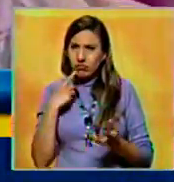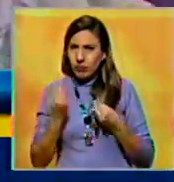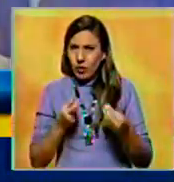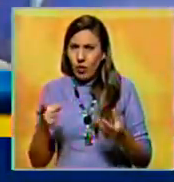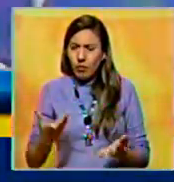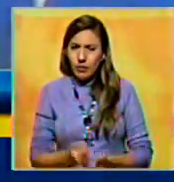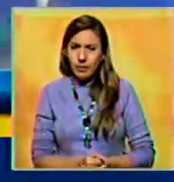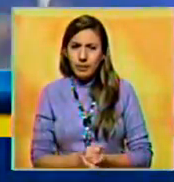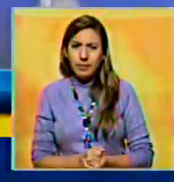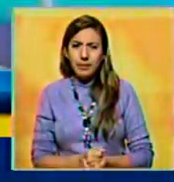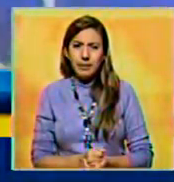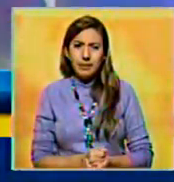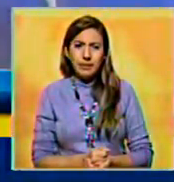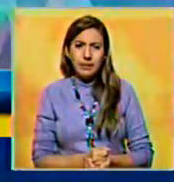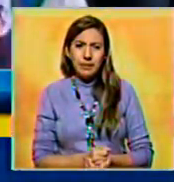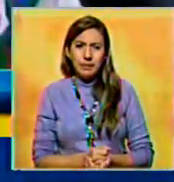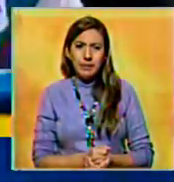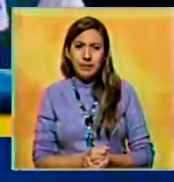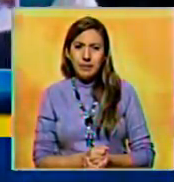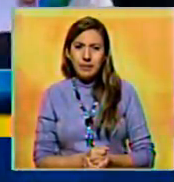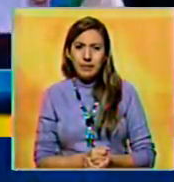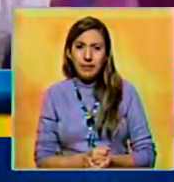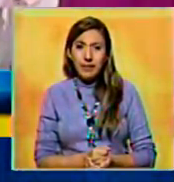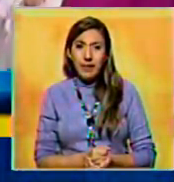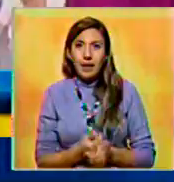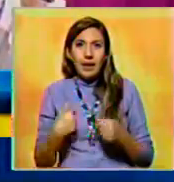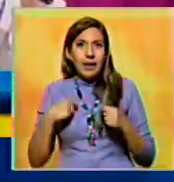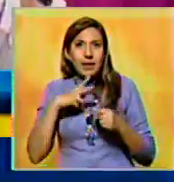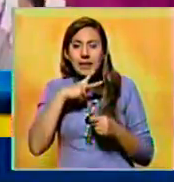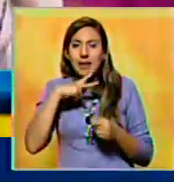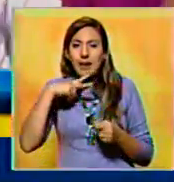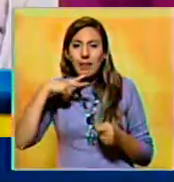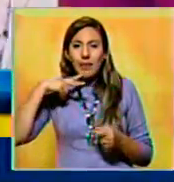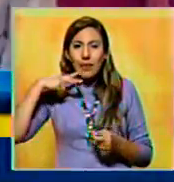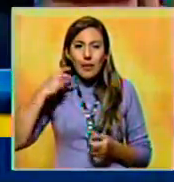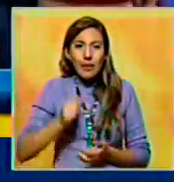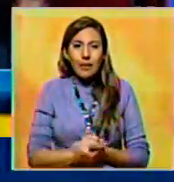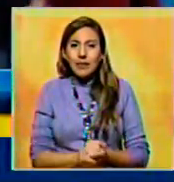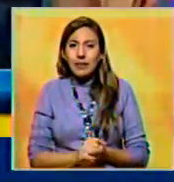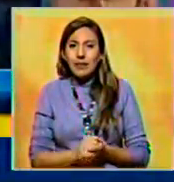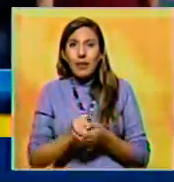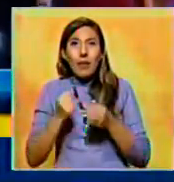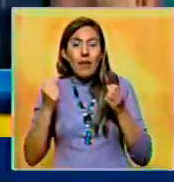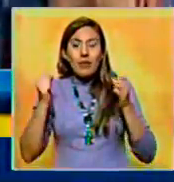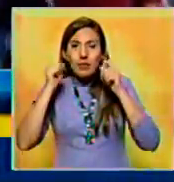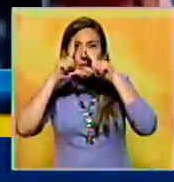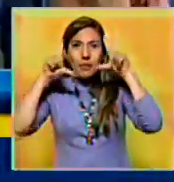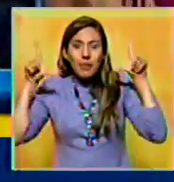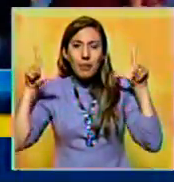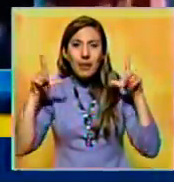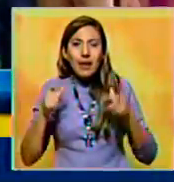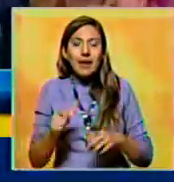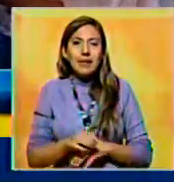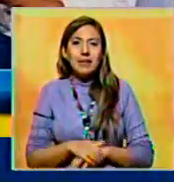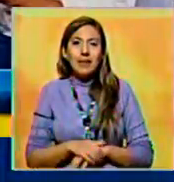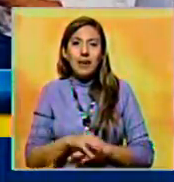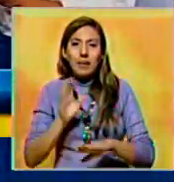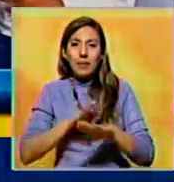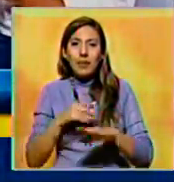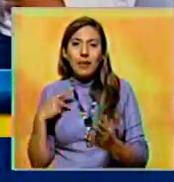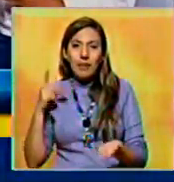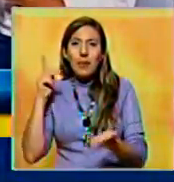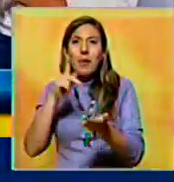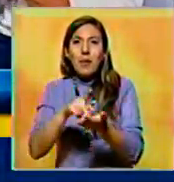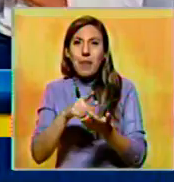momento ahorita. Oye, que estamos viendo las imágenes. Riquísimo, una experiencia inesperada. Porque uno va a la orquídea con